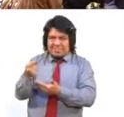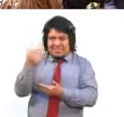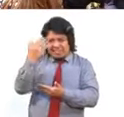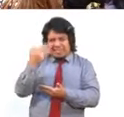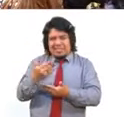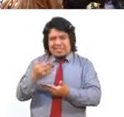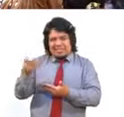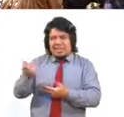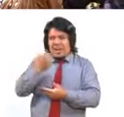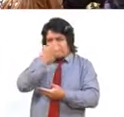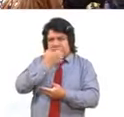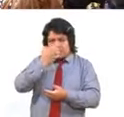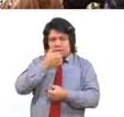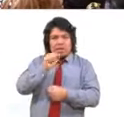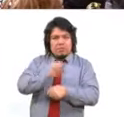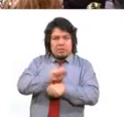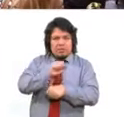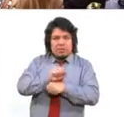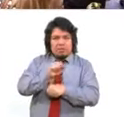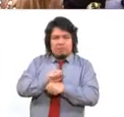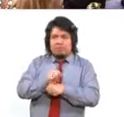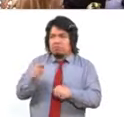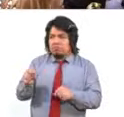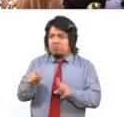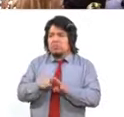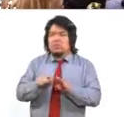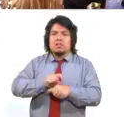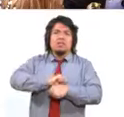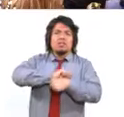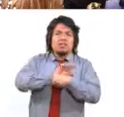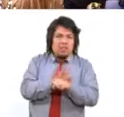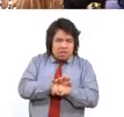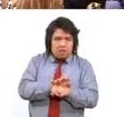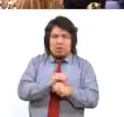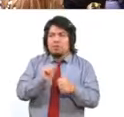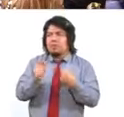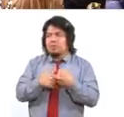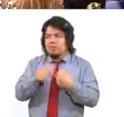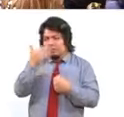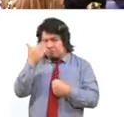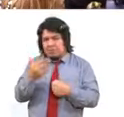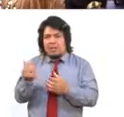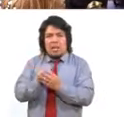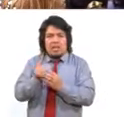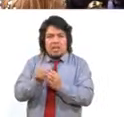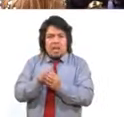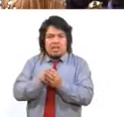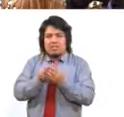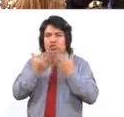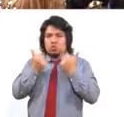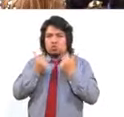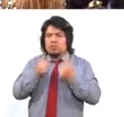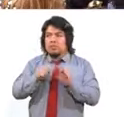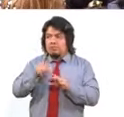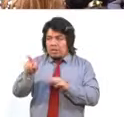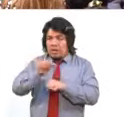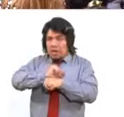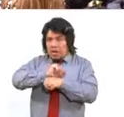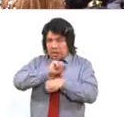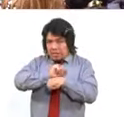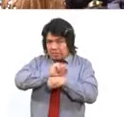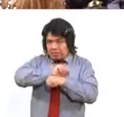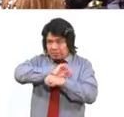en las escuelas, que empiecen pues después del tema del COVID, que estuvieron 2 años sin clases prácticamente. Íbamos a la secundaria